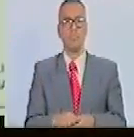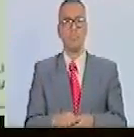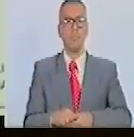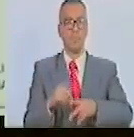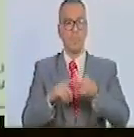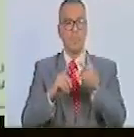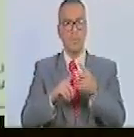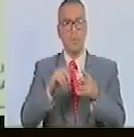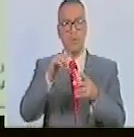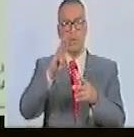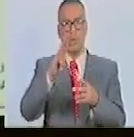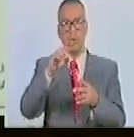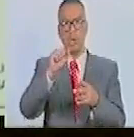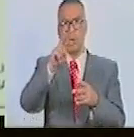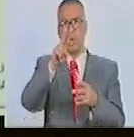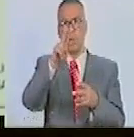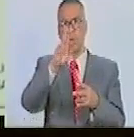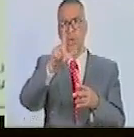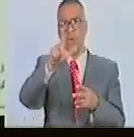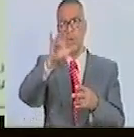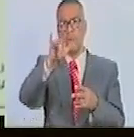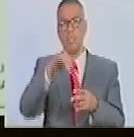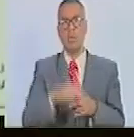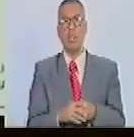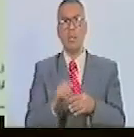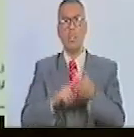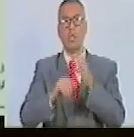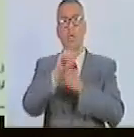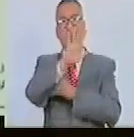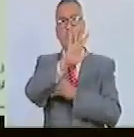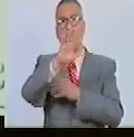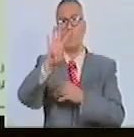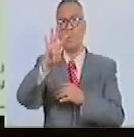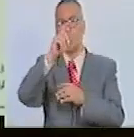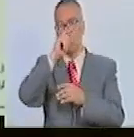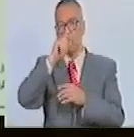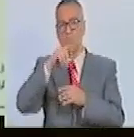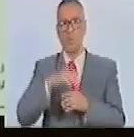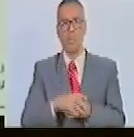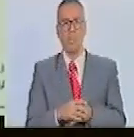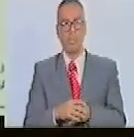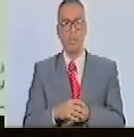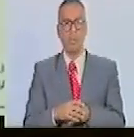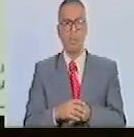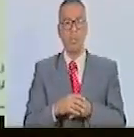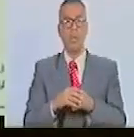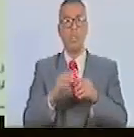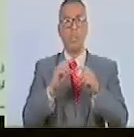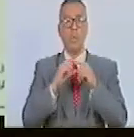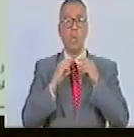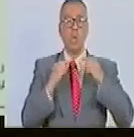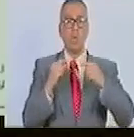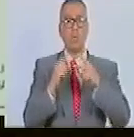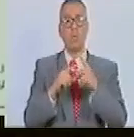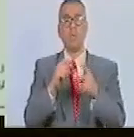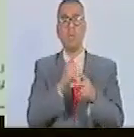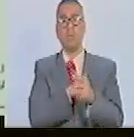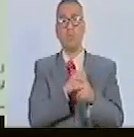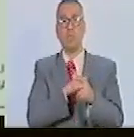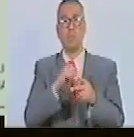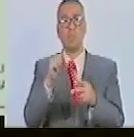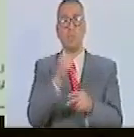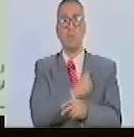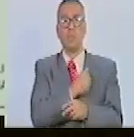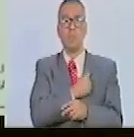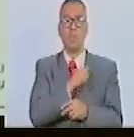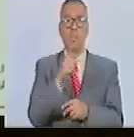El ciudadano Bowley Gómez Carlos Alberto, tiene 54 años de edad, es del sector religioso, es sacerdote